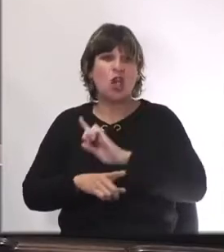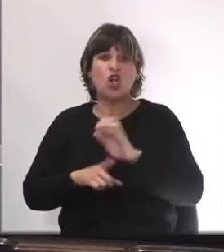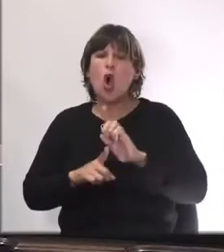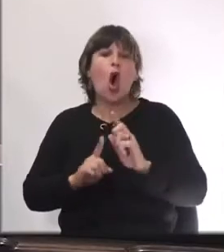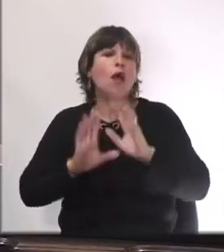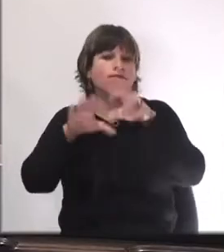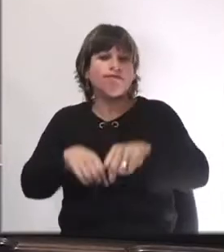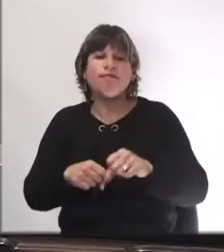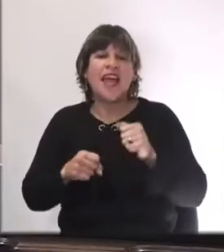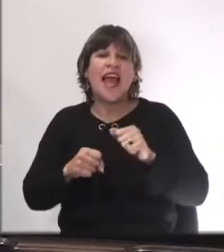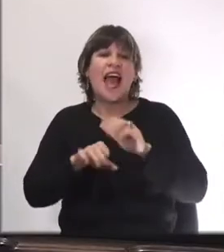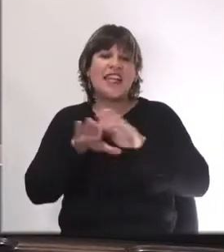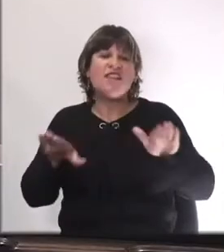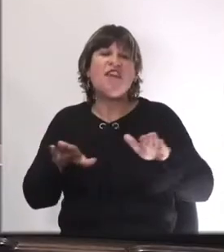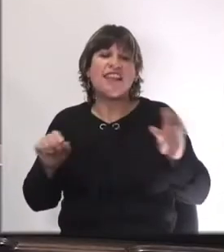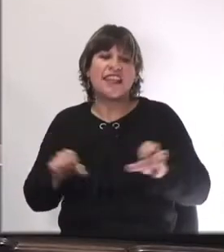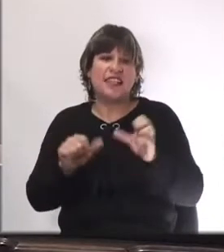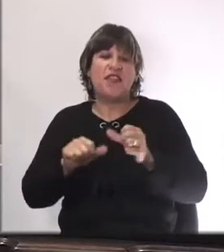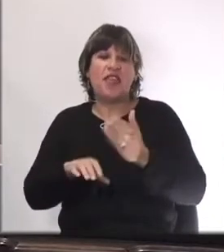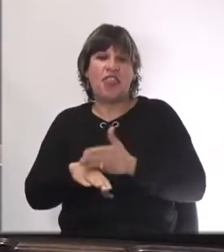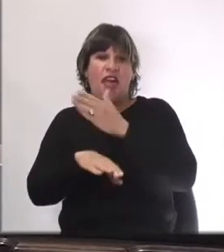actividad prepandemia.